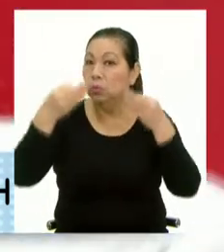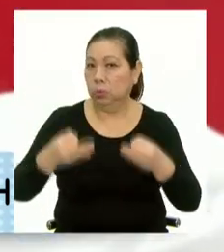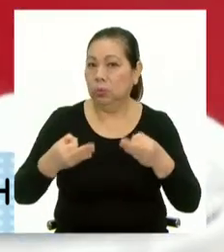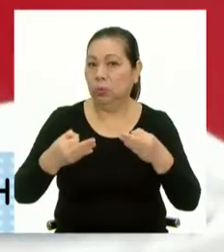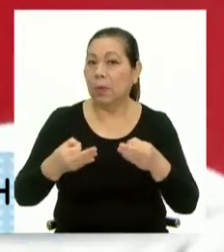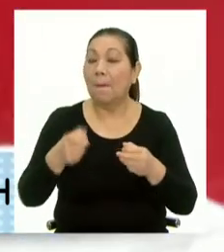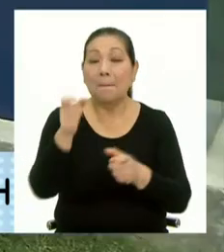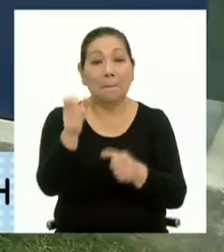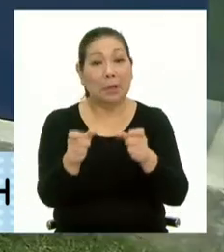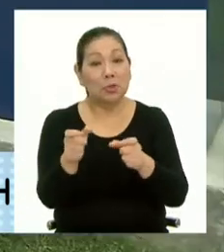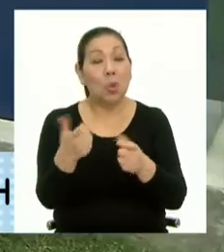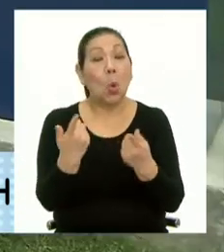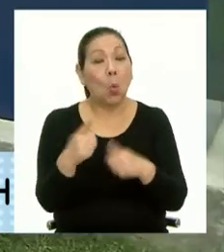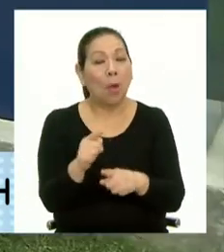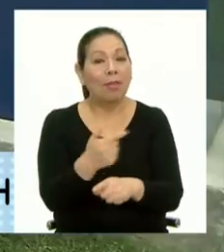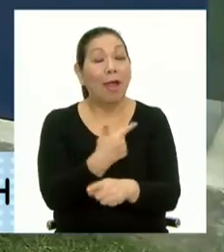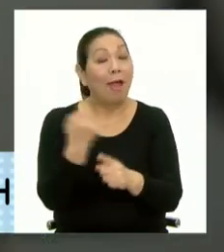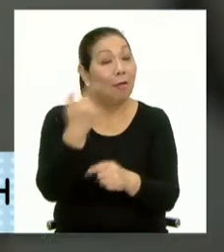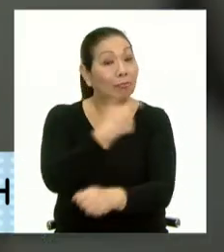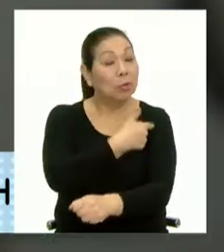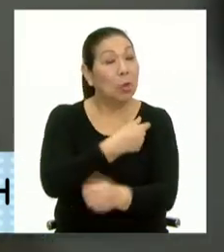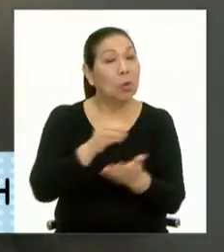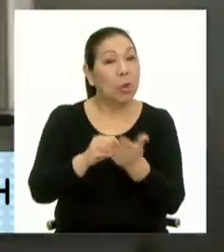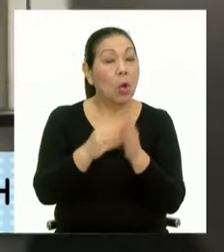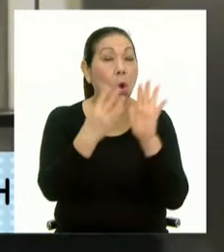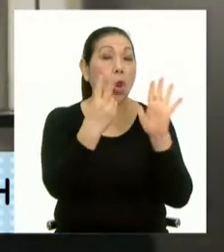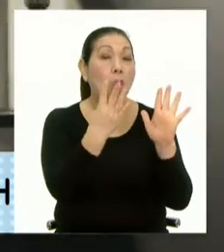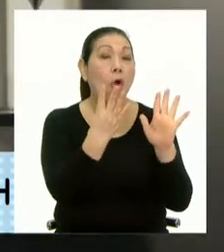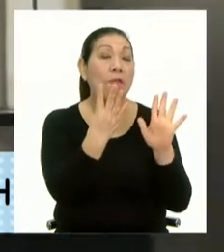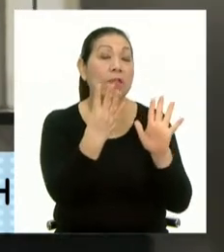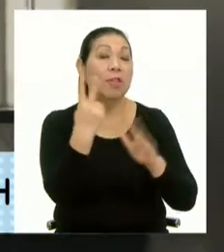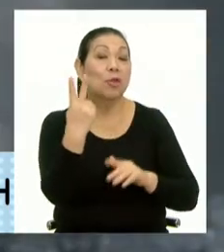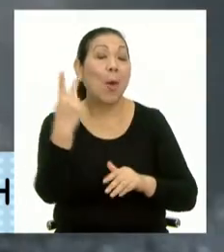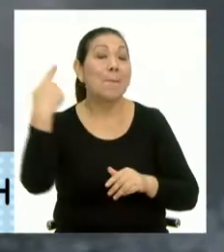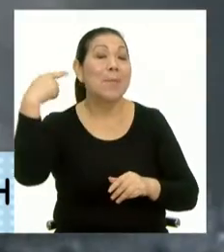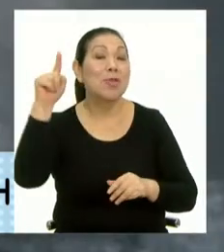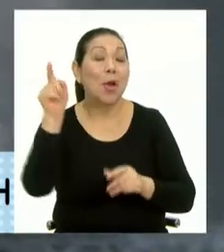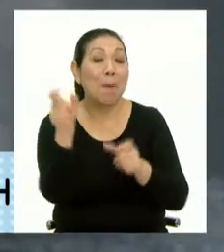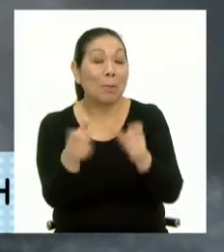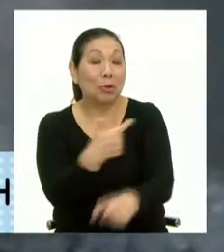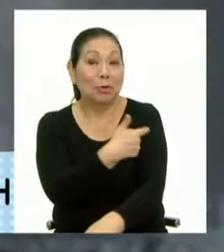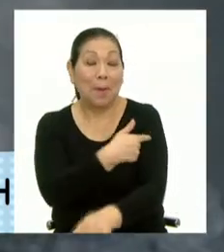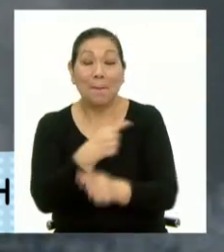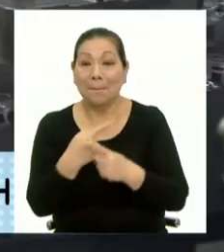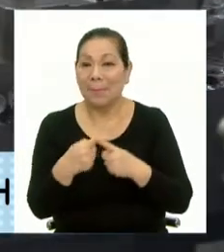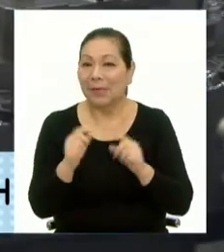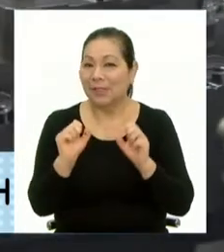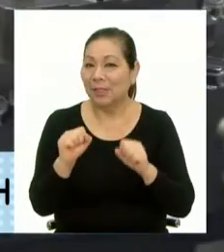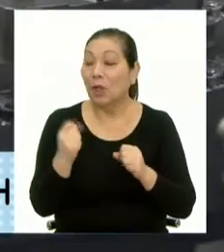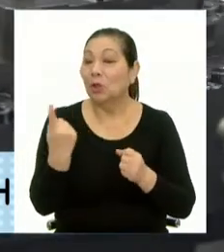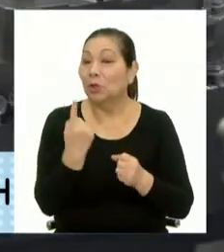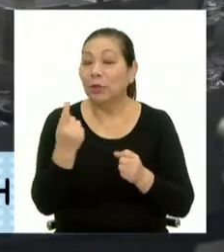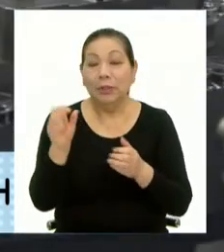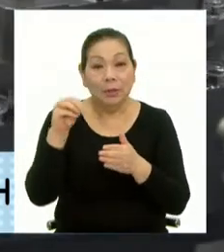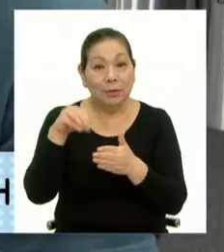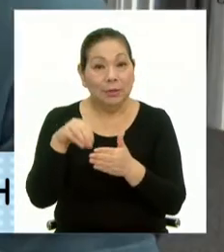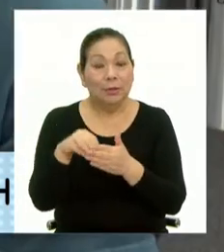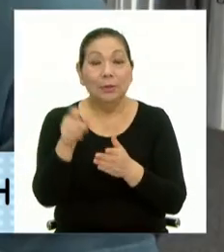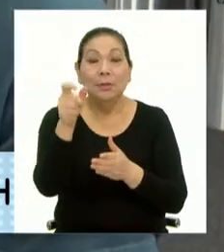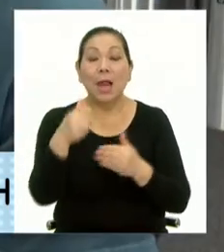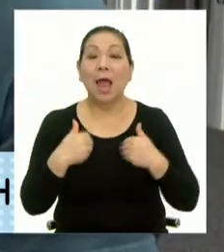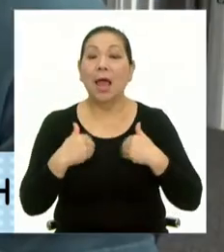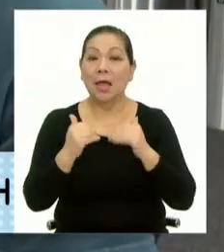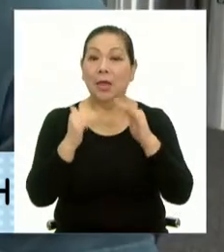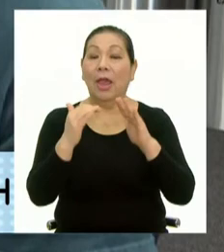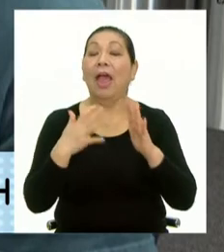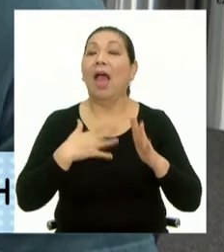funciona en las personas inoculadas, que a la fecha suman más de 92 millones. Pero eso sí, solo serán aplicables a personas